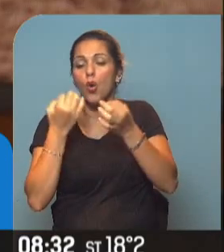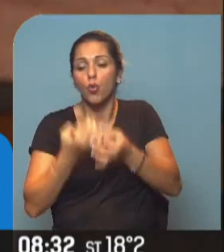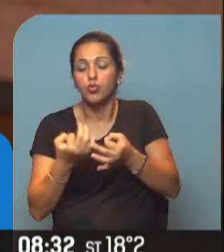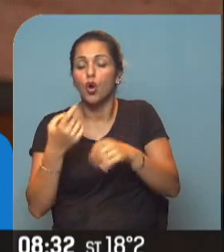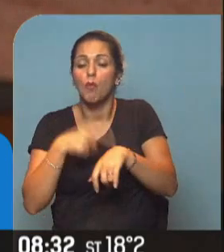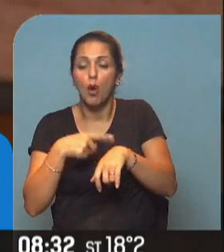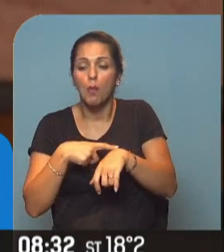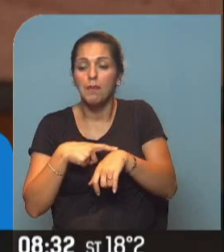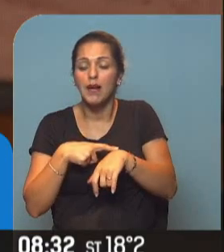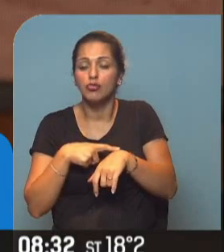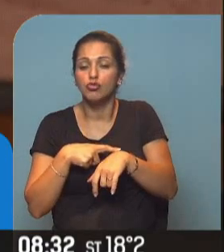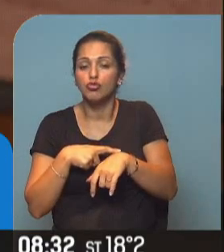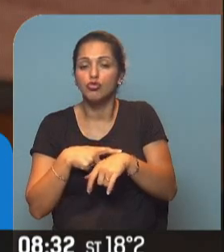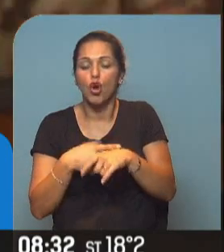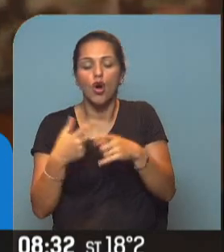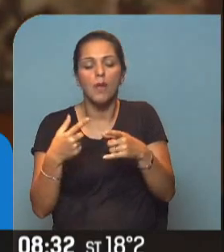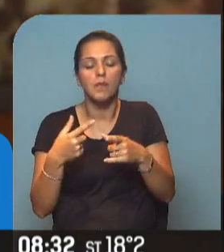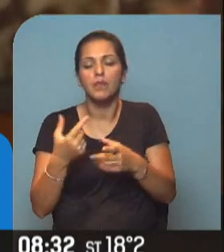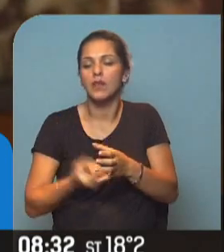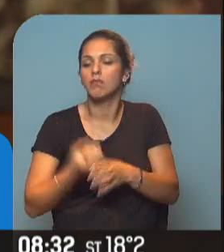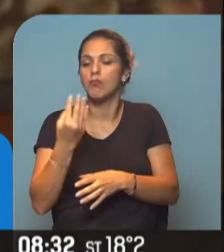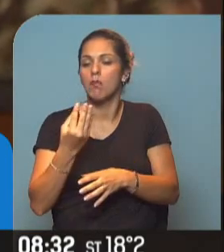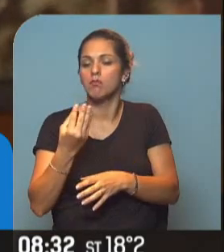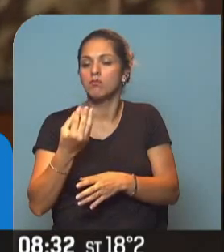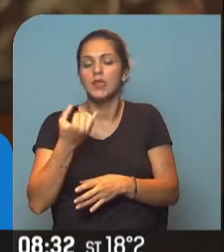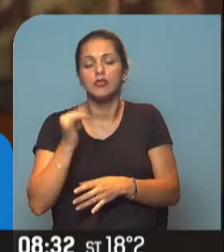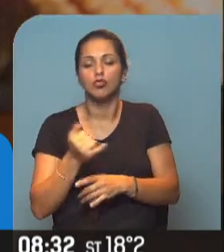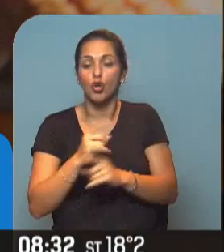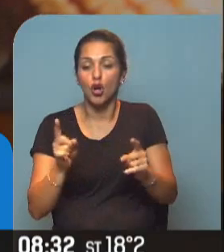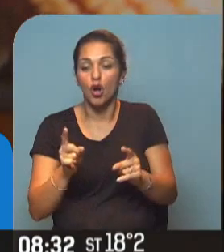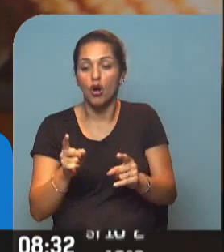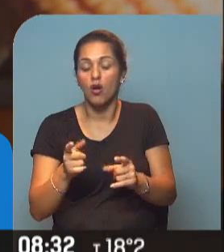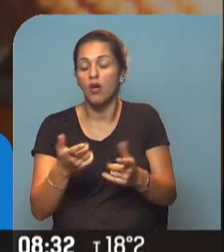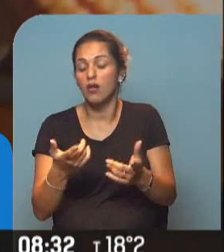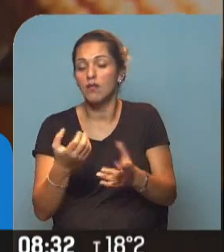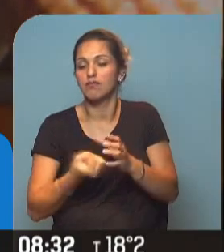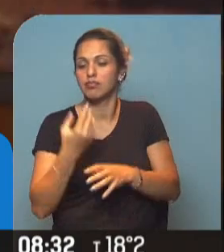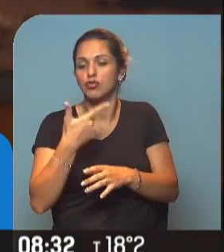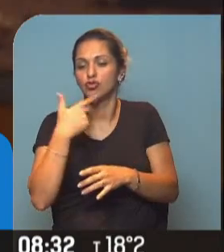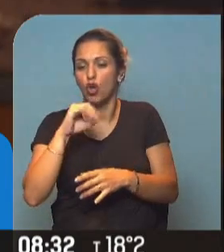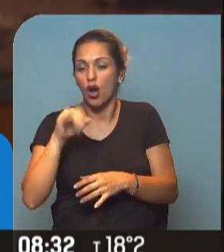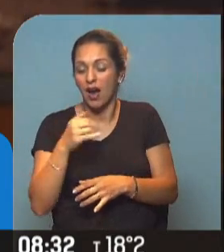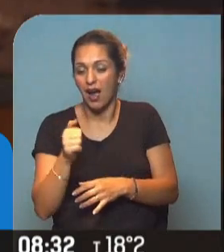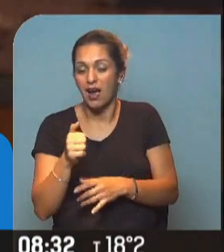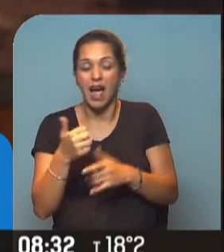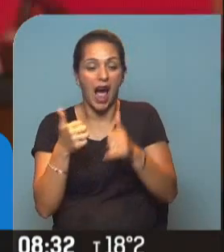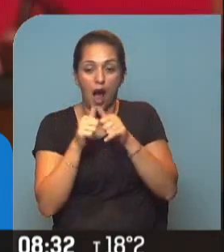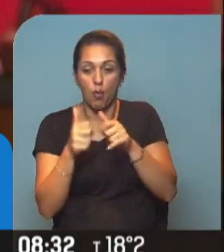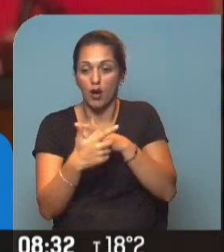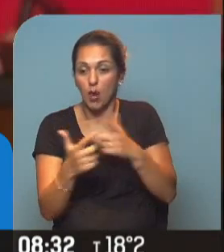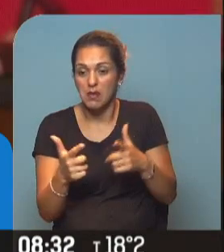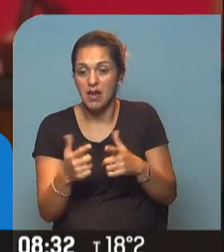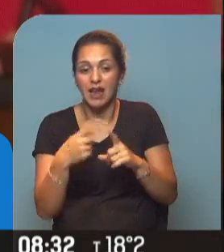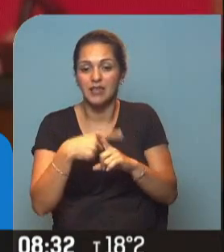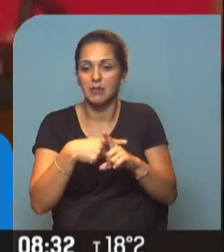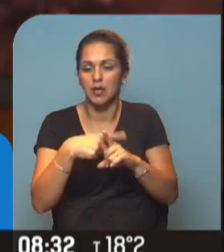se define el rinde y concretamente no sólo que no hubo agua sino también las temperaturas se dispararon entonces